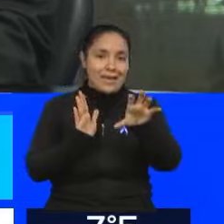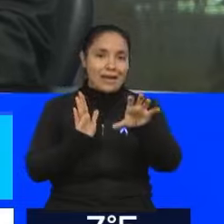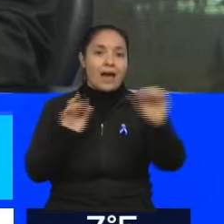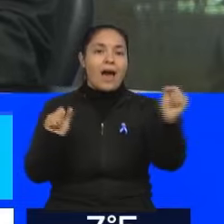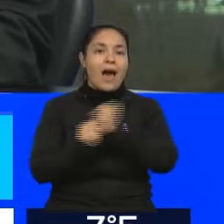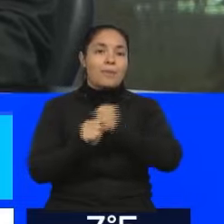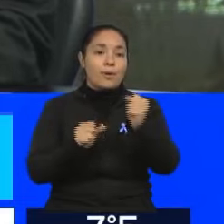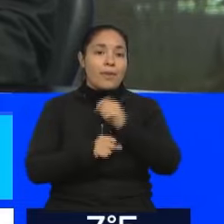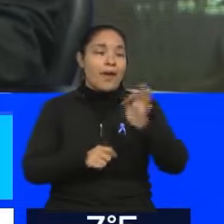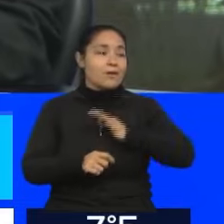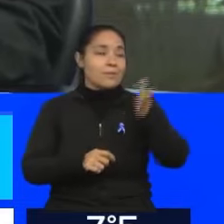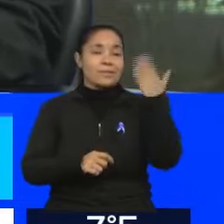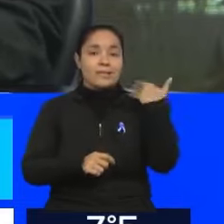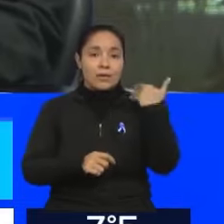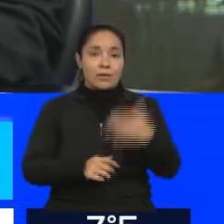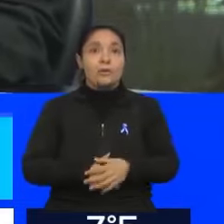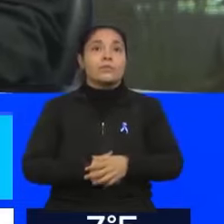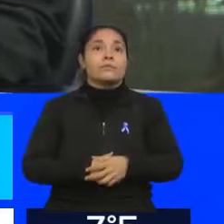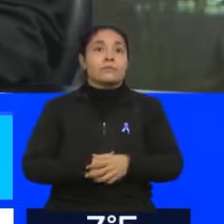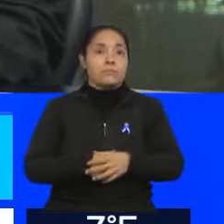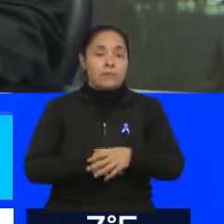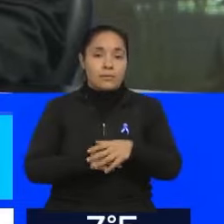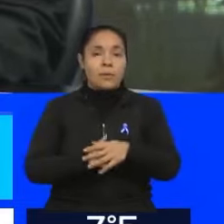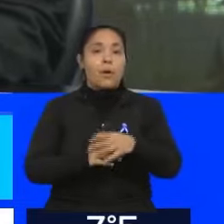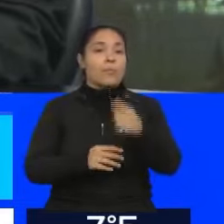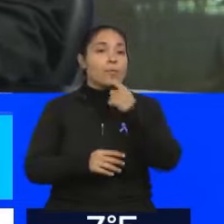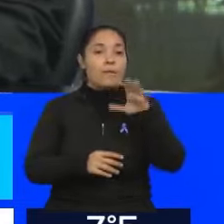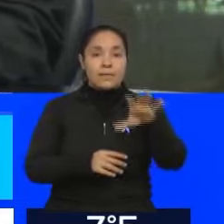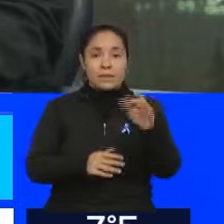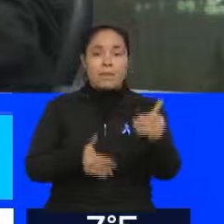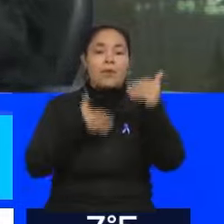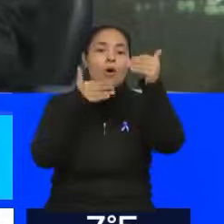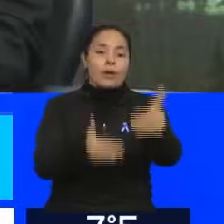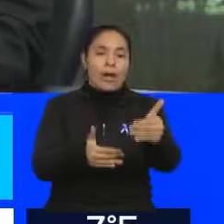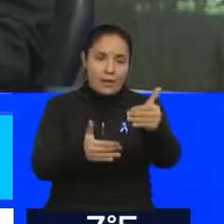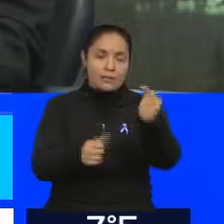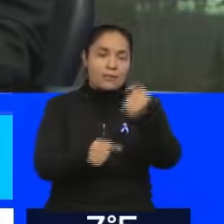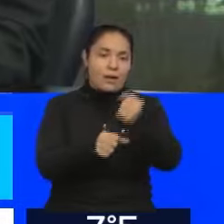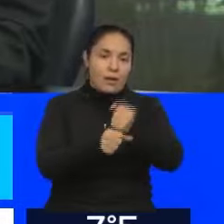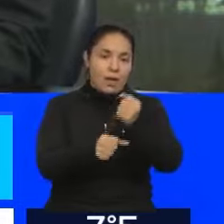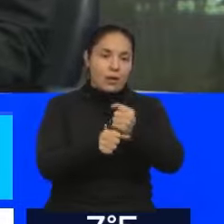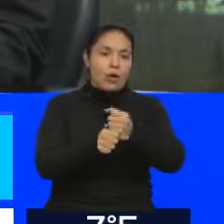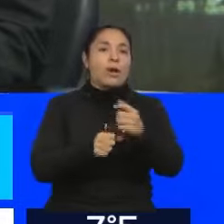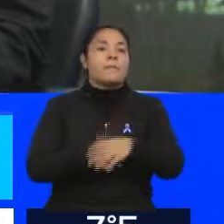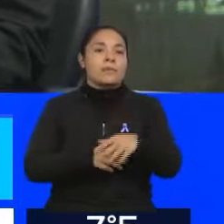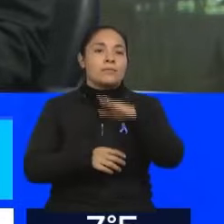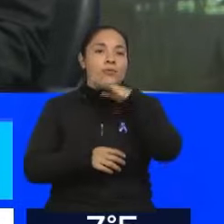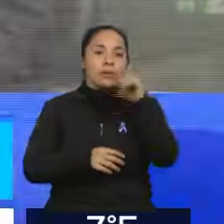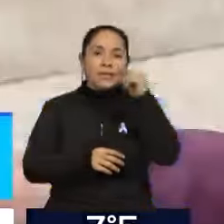sancionó el año pasado, es que se prorroga por parte de la provincia esta concesión. Y así lo explicaba hoy Jimena